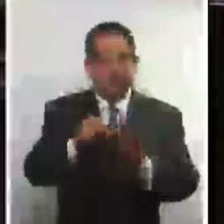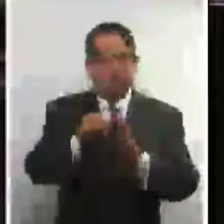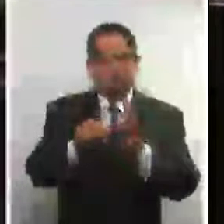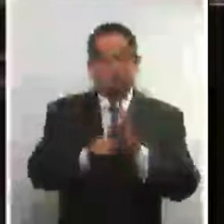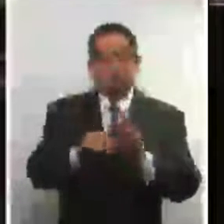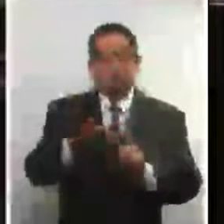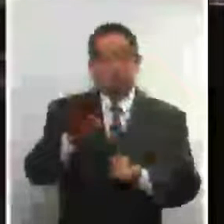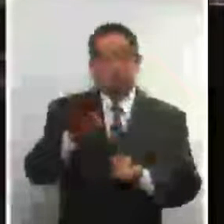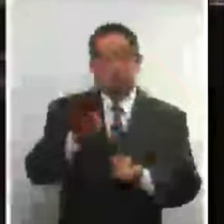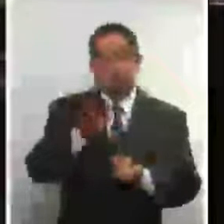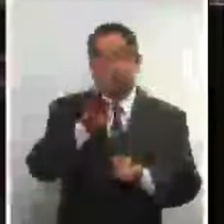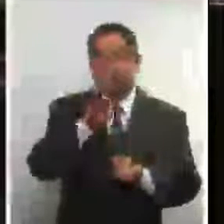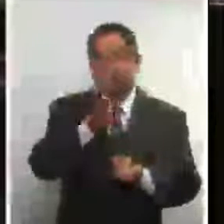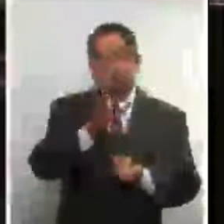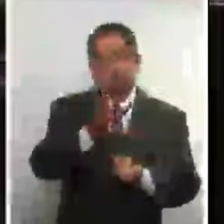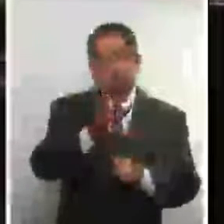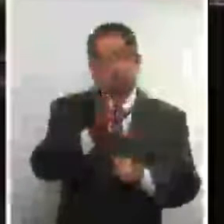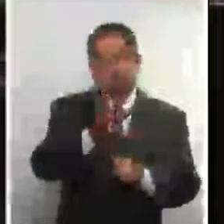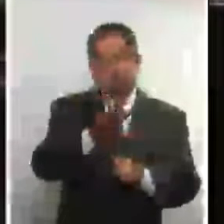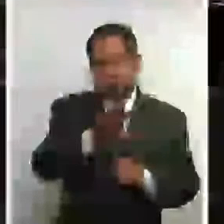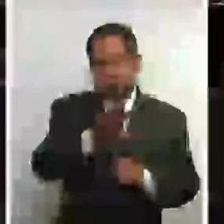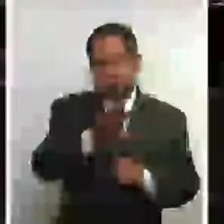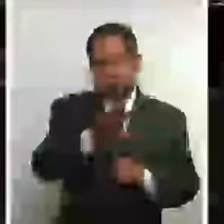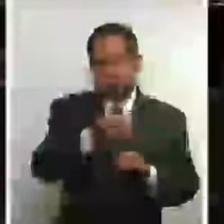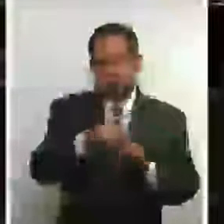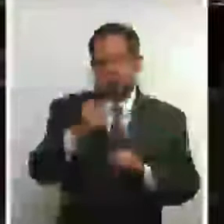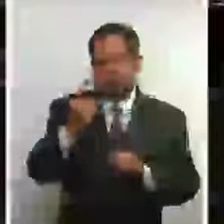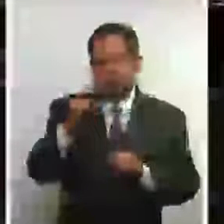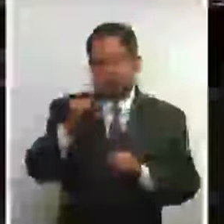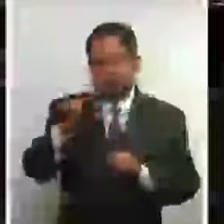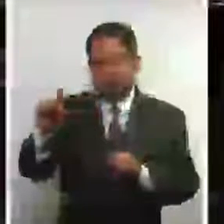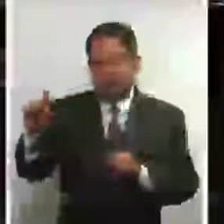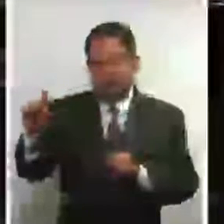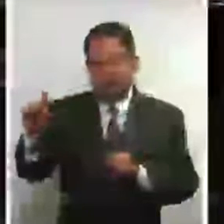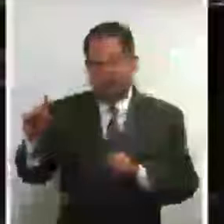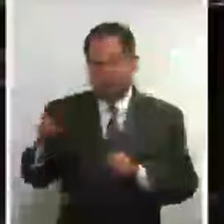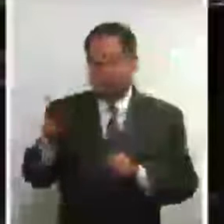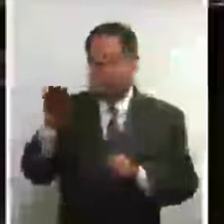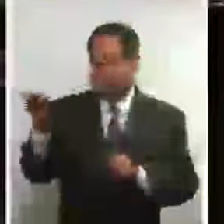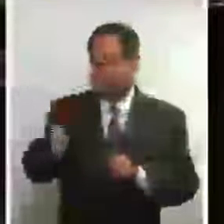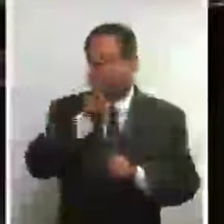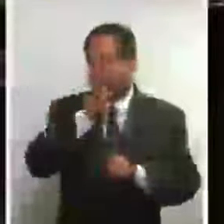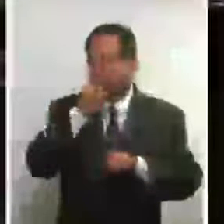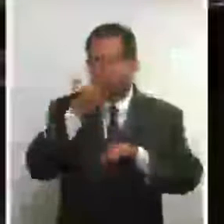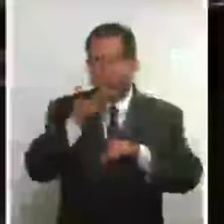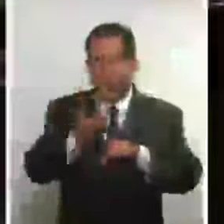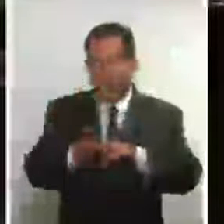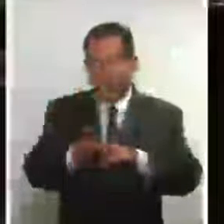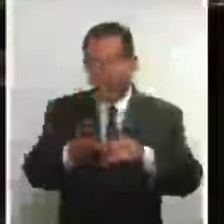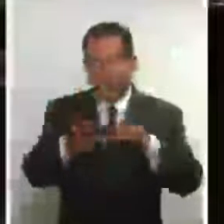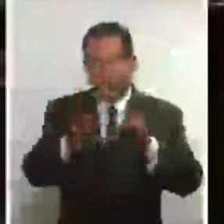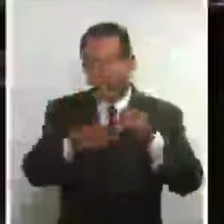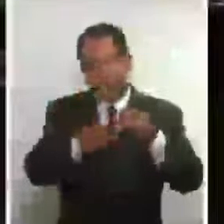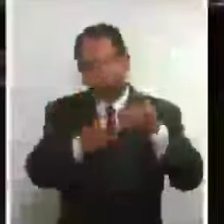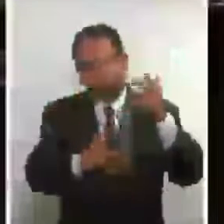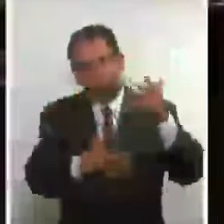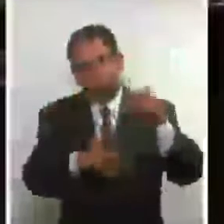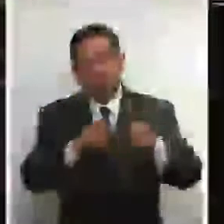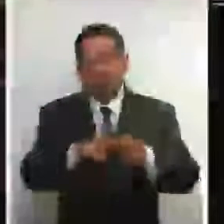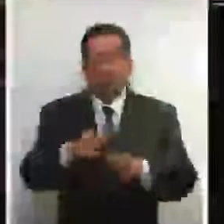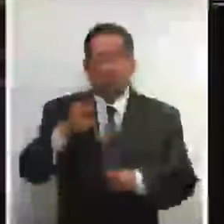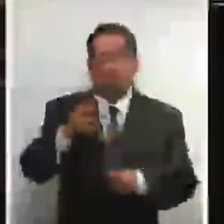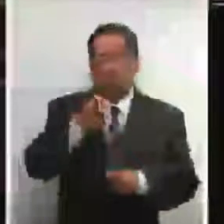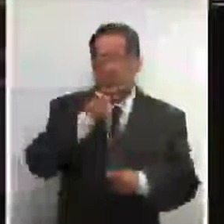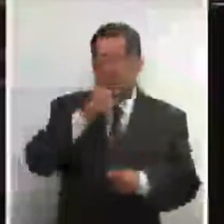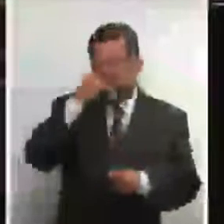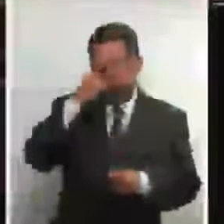artículo 45 en su numeral 1. Pido a la Secretaría abre el sistema electrónico por 2 minutos